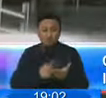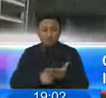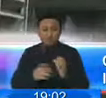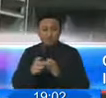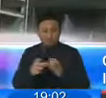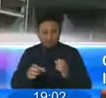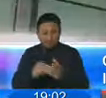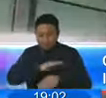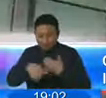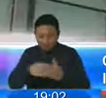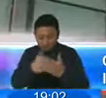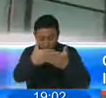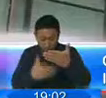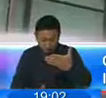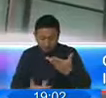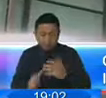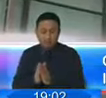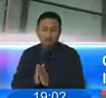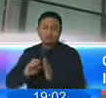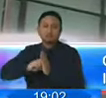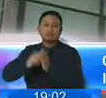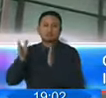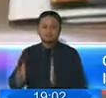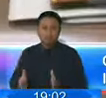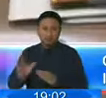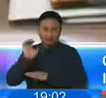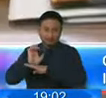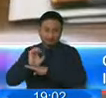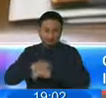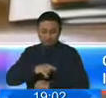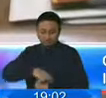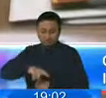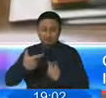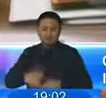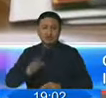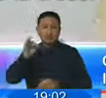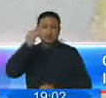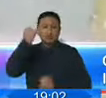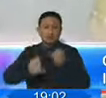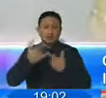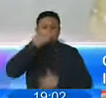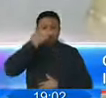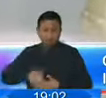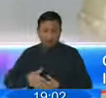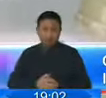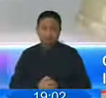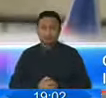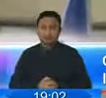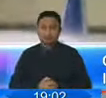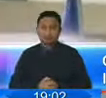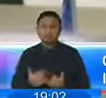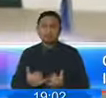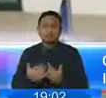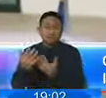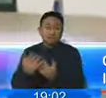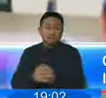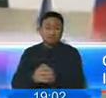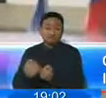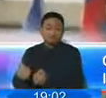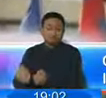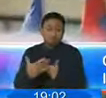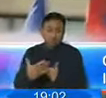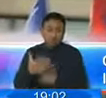General solicitó a la Contraloría General del Estado realice el examen especial. León afirma que están a la espera del informe